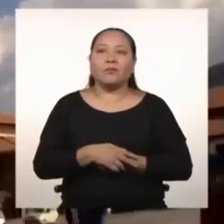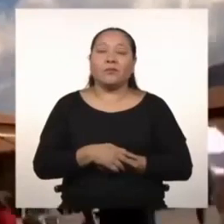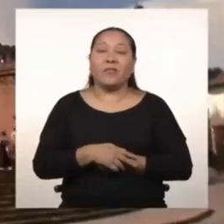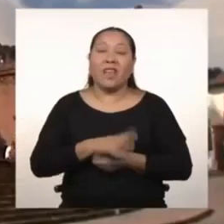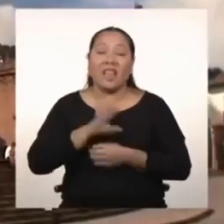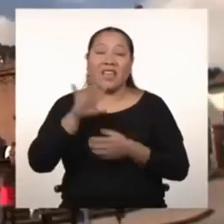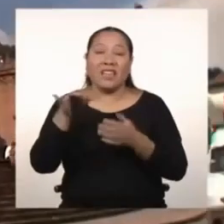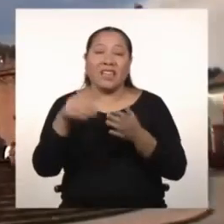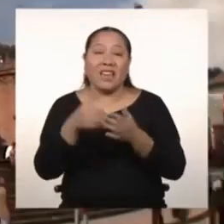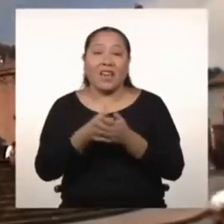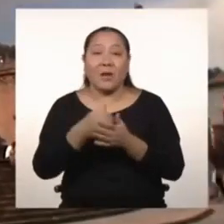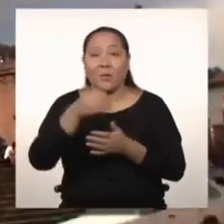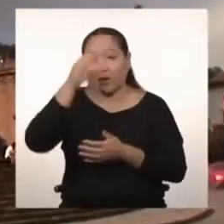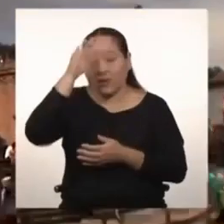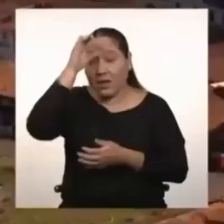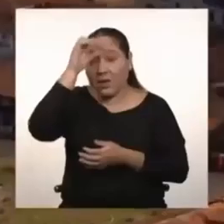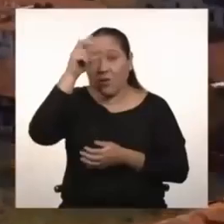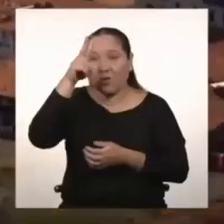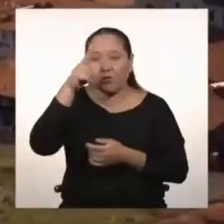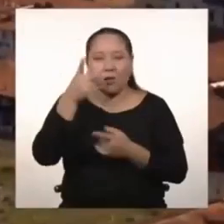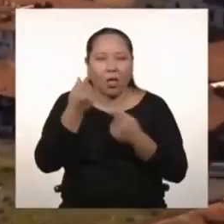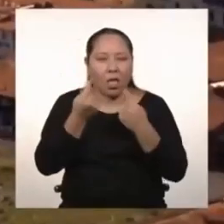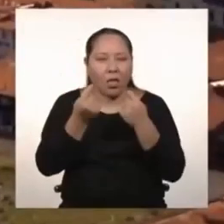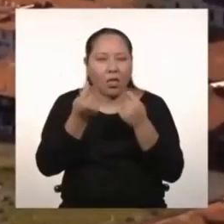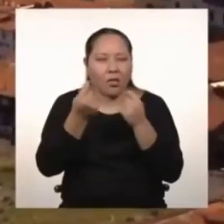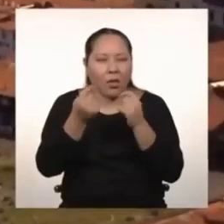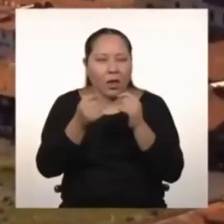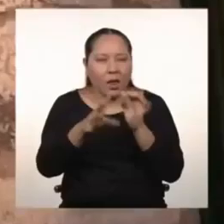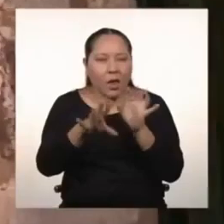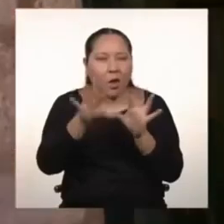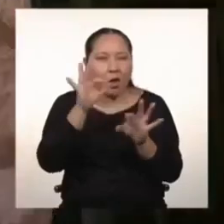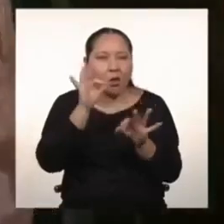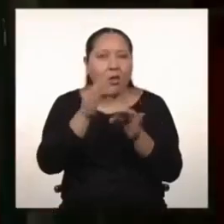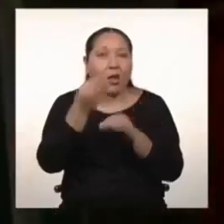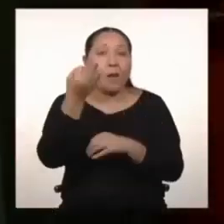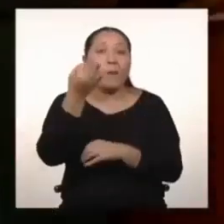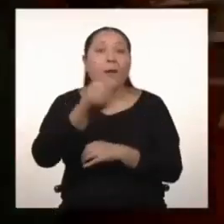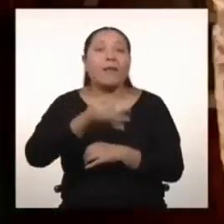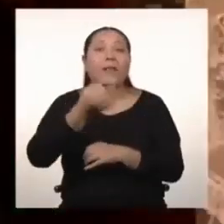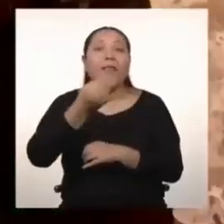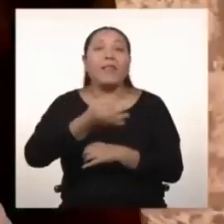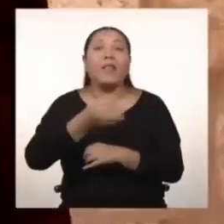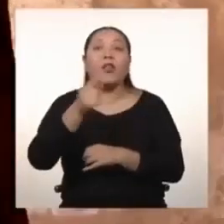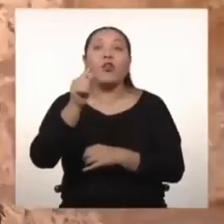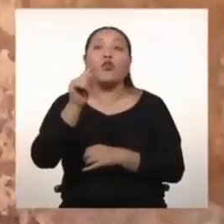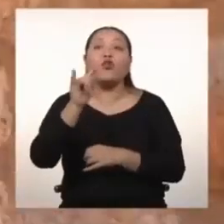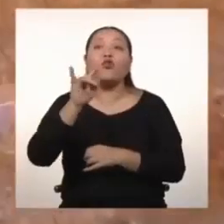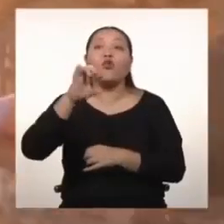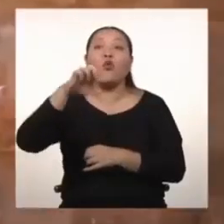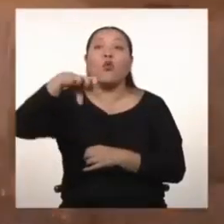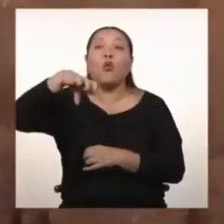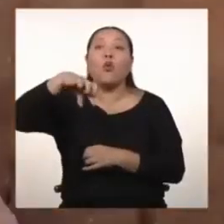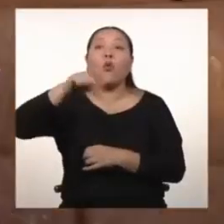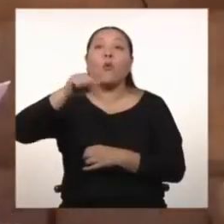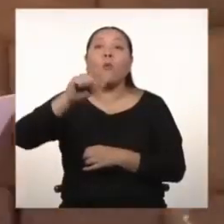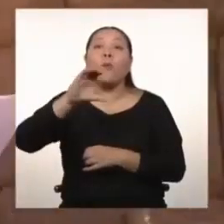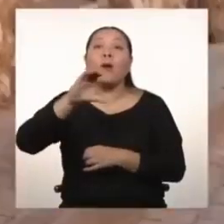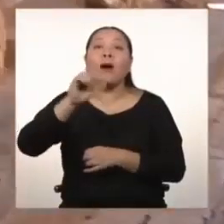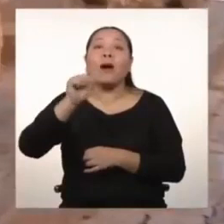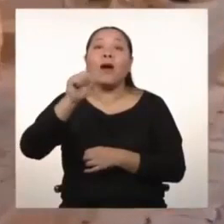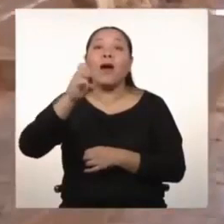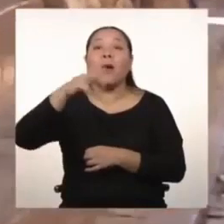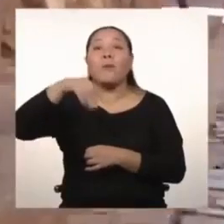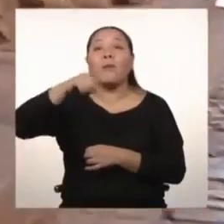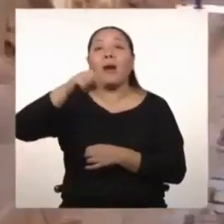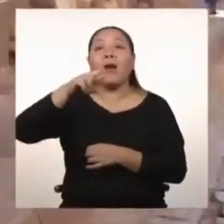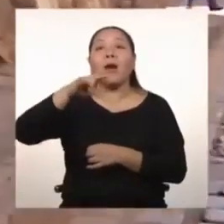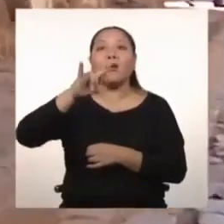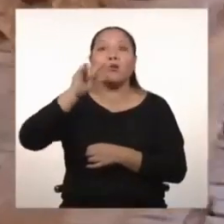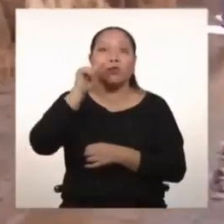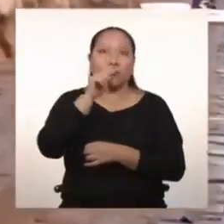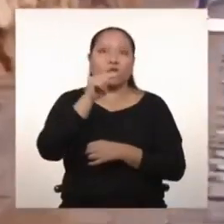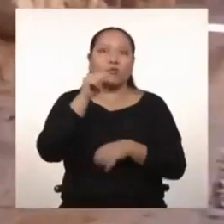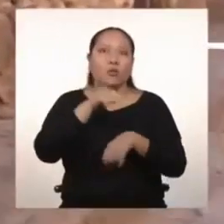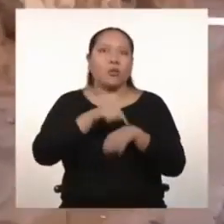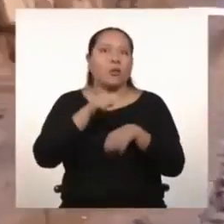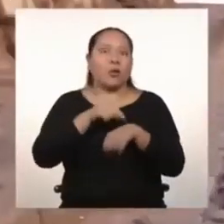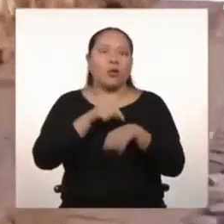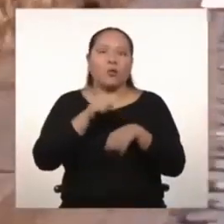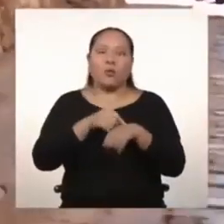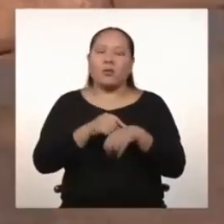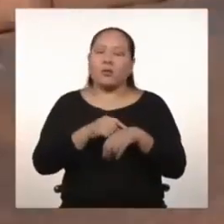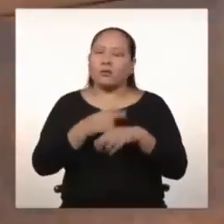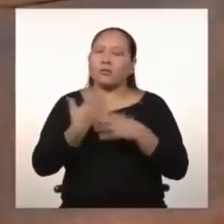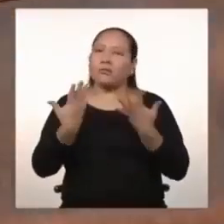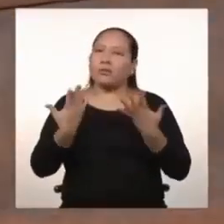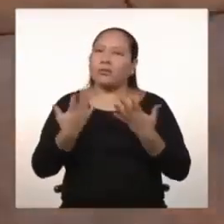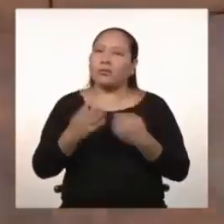Llegamos a Cusco para tratar de encontrar al verdadero Túpac Amaru. Este personaje producto de su tiempo, polémico, pero cuya memoria